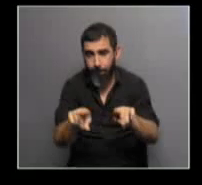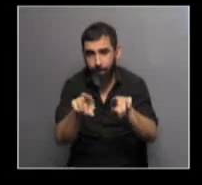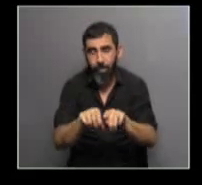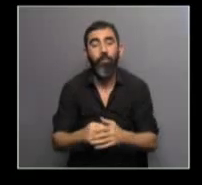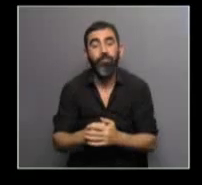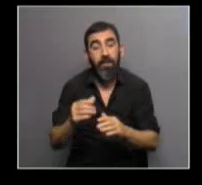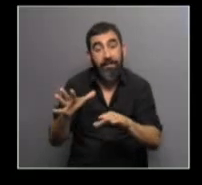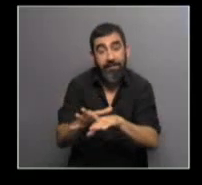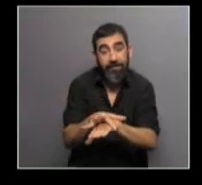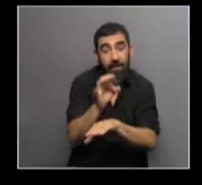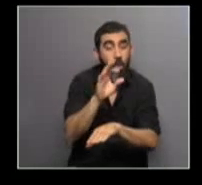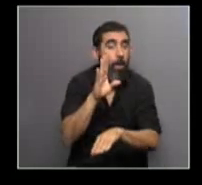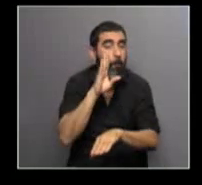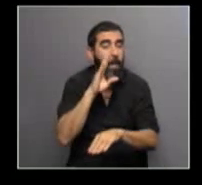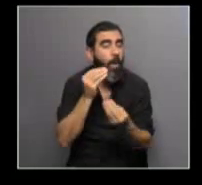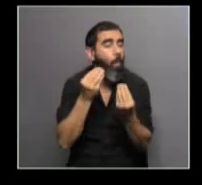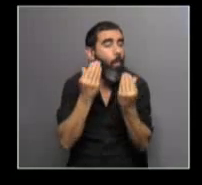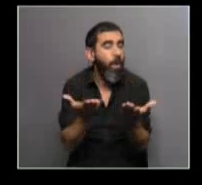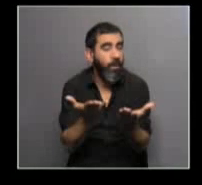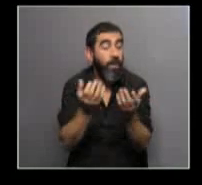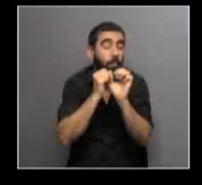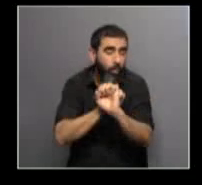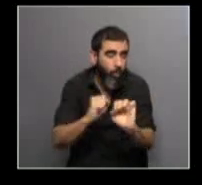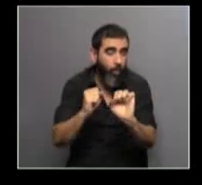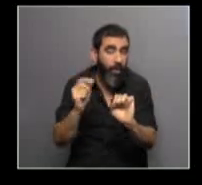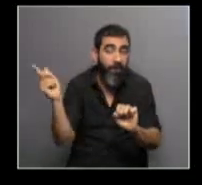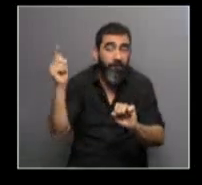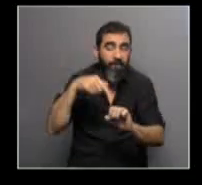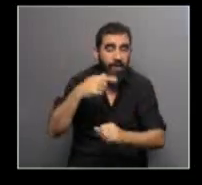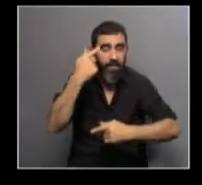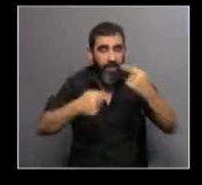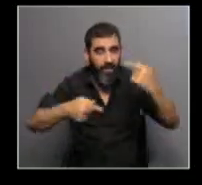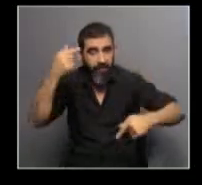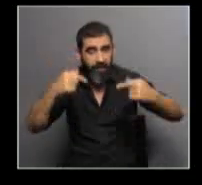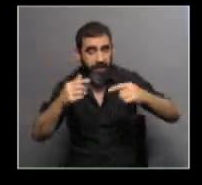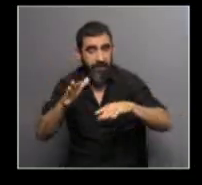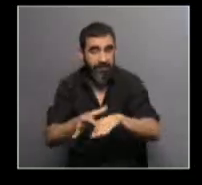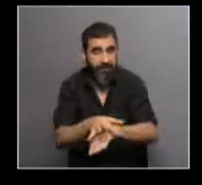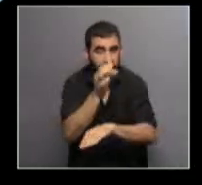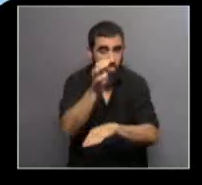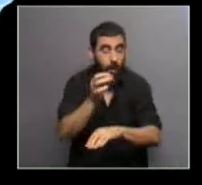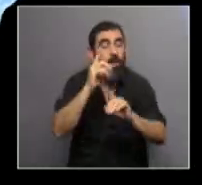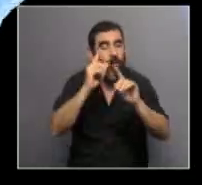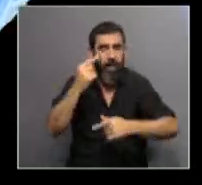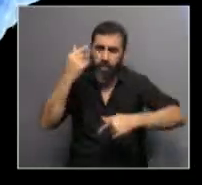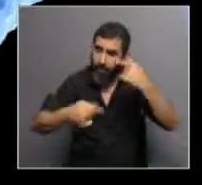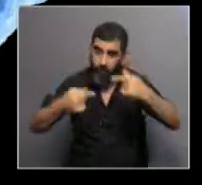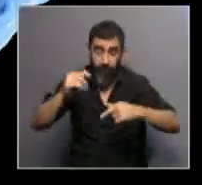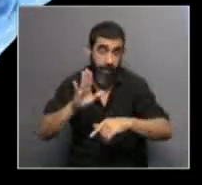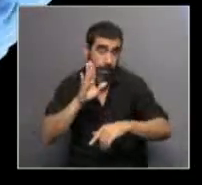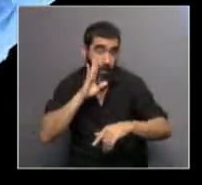las células madres son aquellas que pueden dar origen a diversos tipos celulares también hay diferentes tipos de células